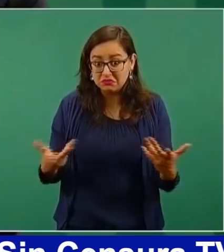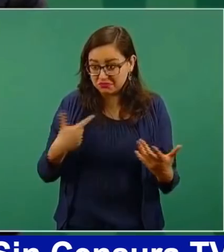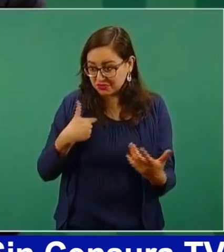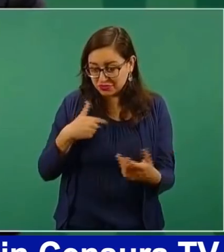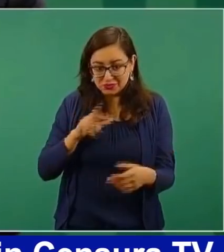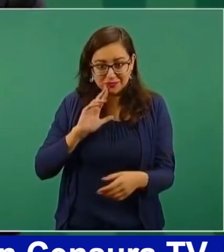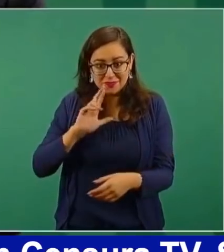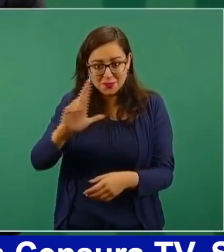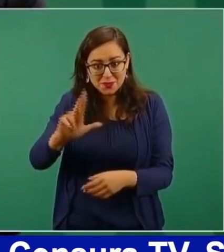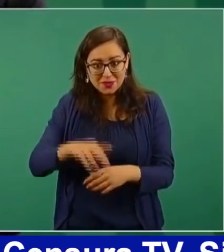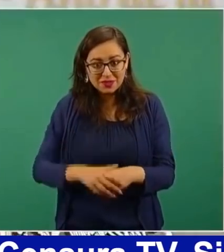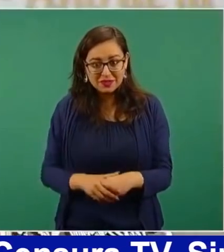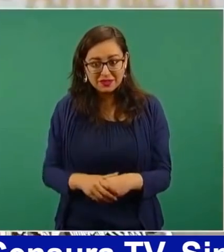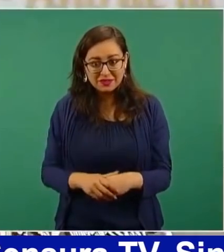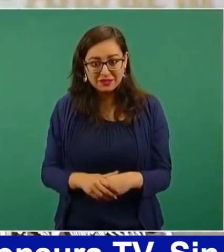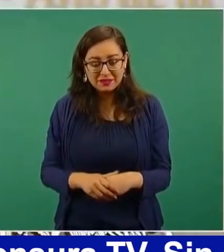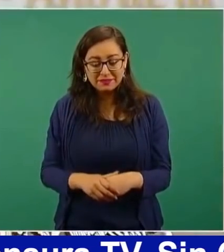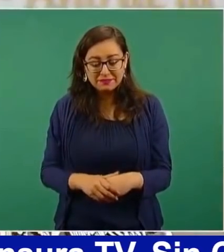de esta